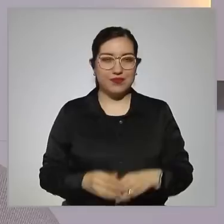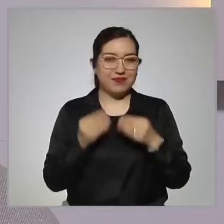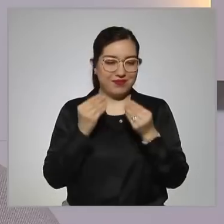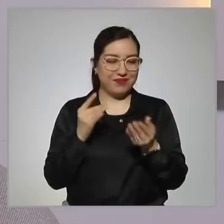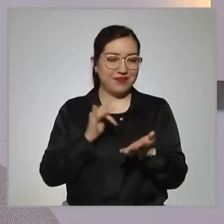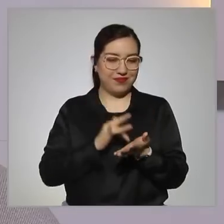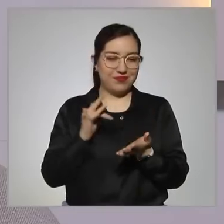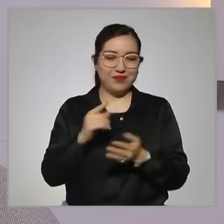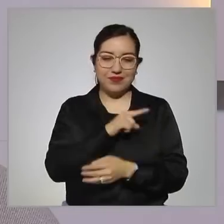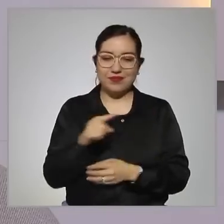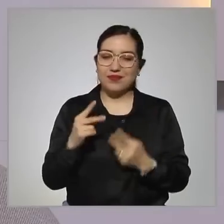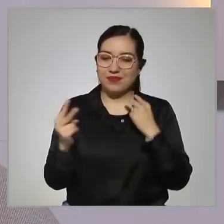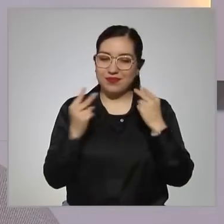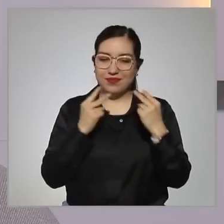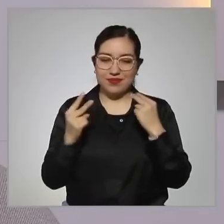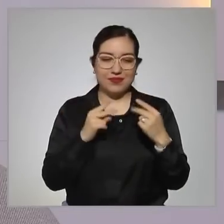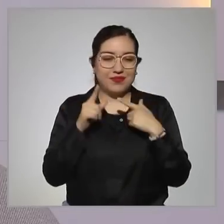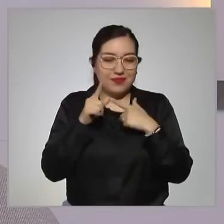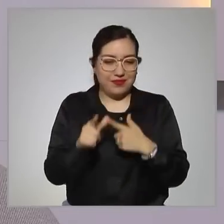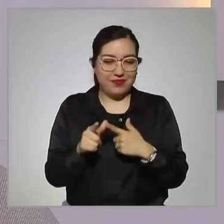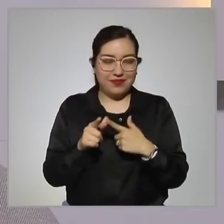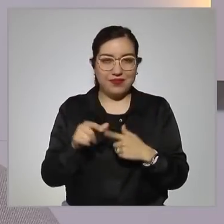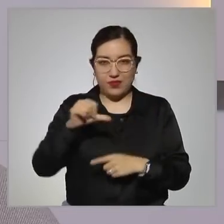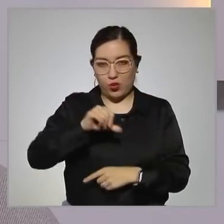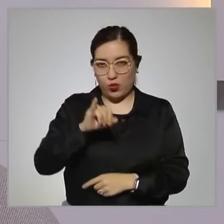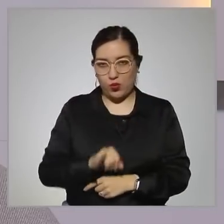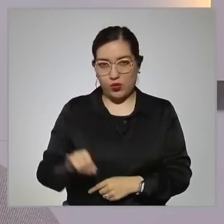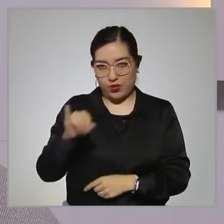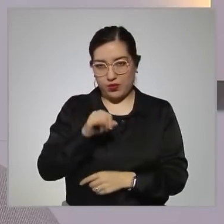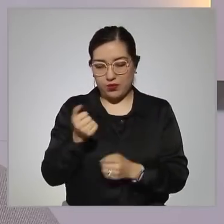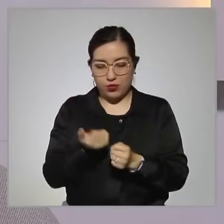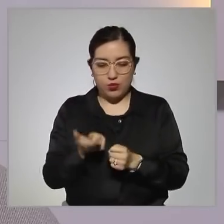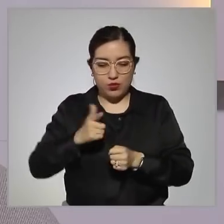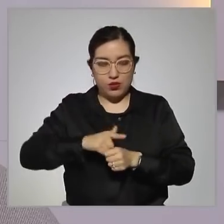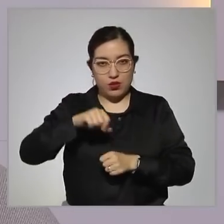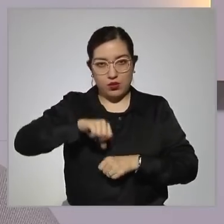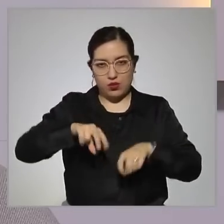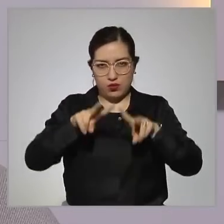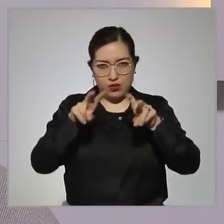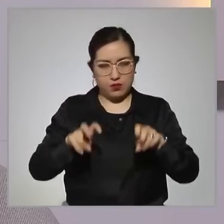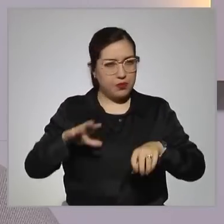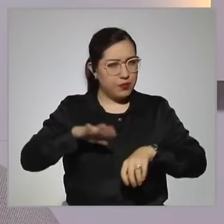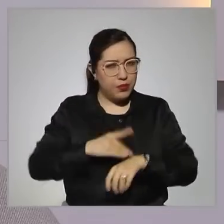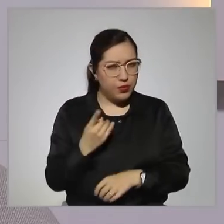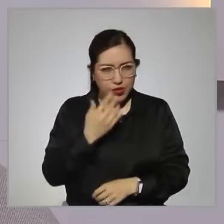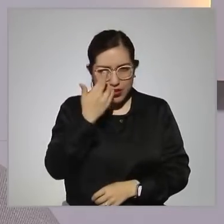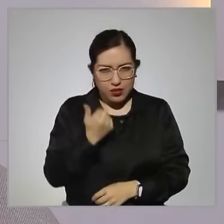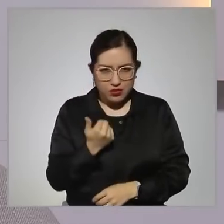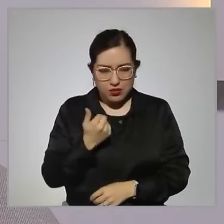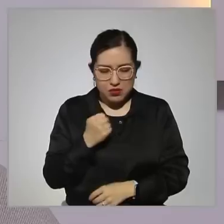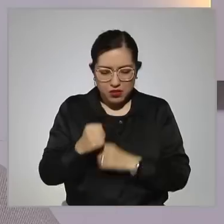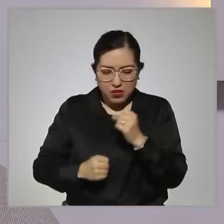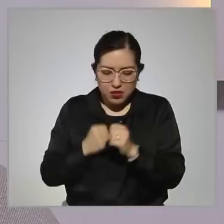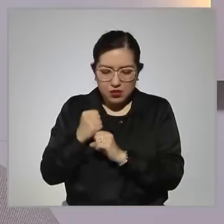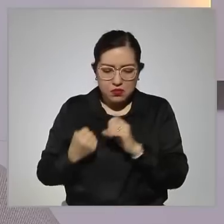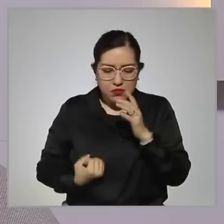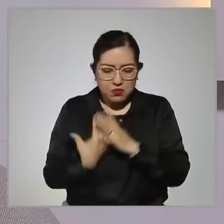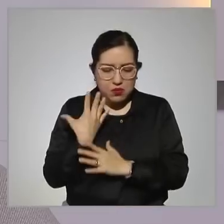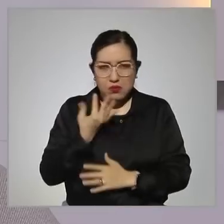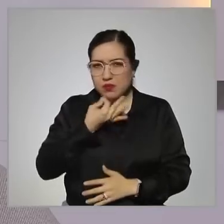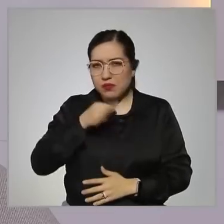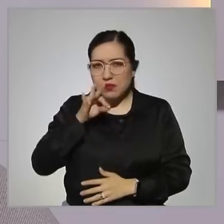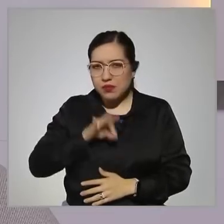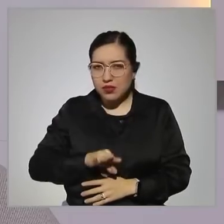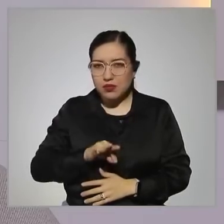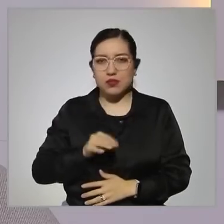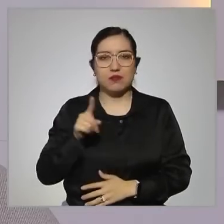Muchísimas gracias por seguir con nosotras el día de hoy, Jueves de Sociedad. Estamos con el tema de por qué festejamos el Año Nuevo. En el primer bloque